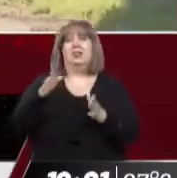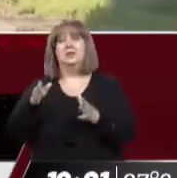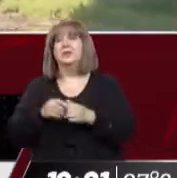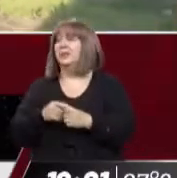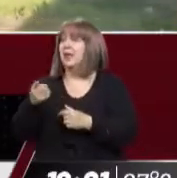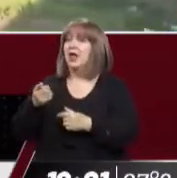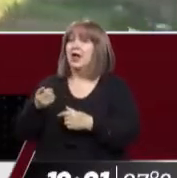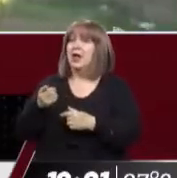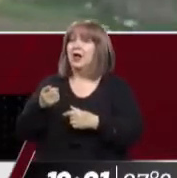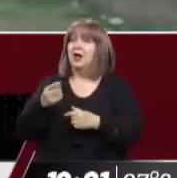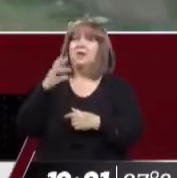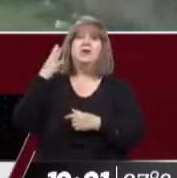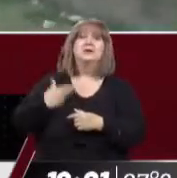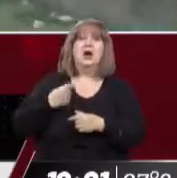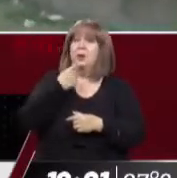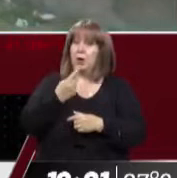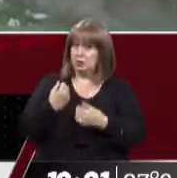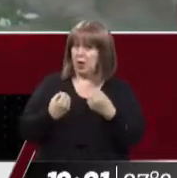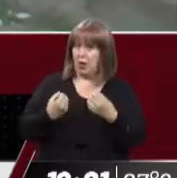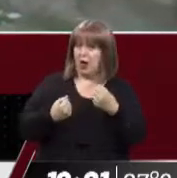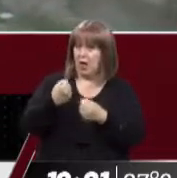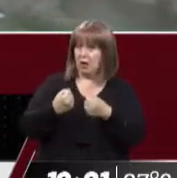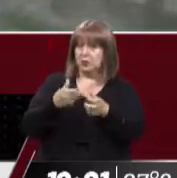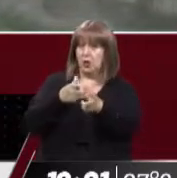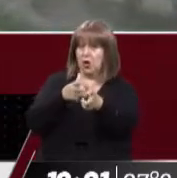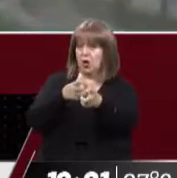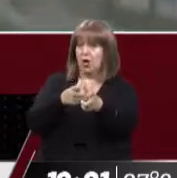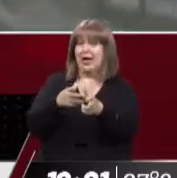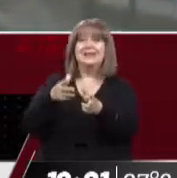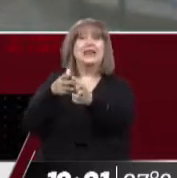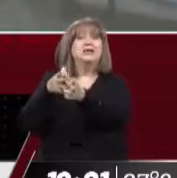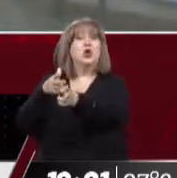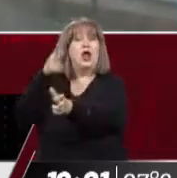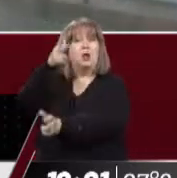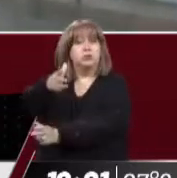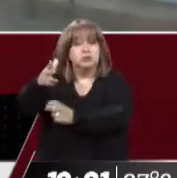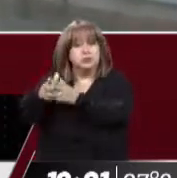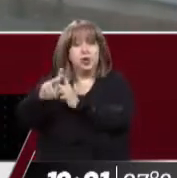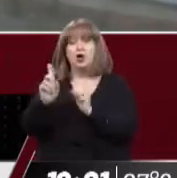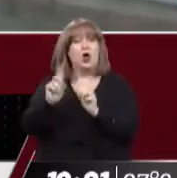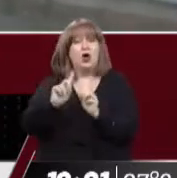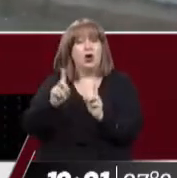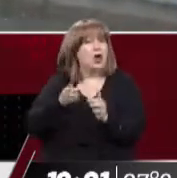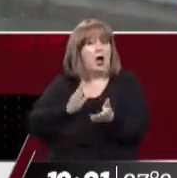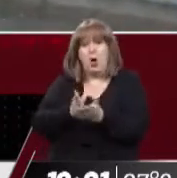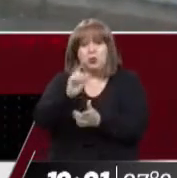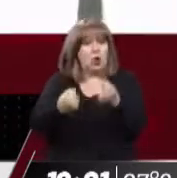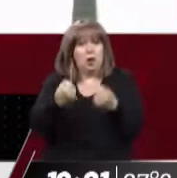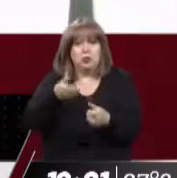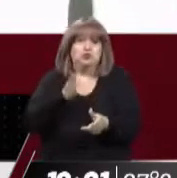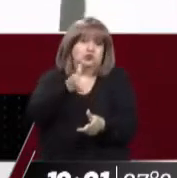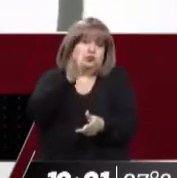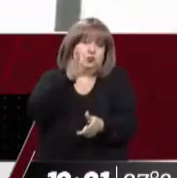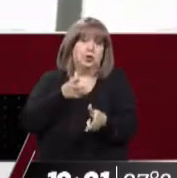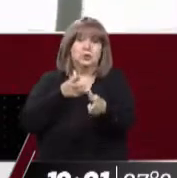venían transitando que también a la par del camión, ¿no? ¿No? No es que estaban estacionados. Sí, no sí, porque es un... No son autos estacionados. Uh-huh.